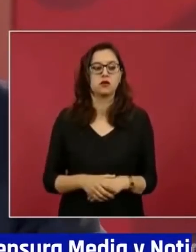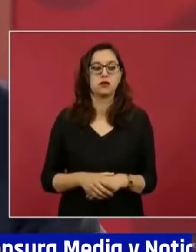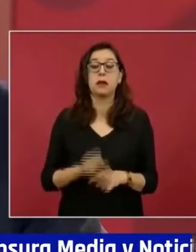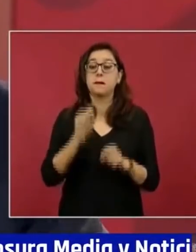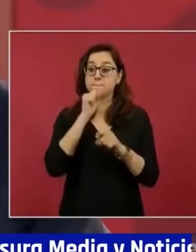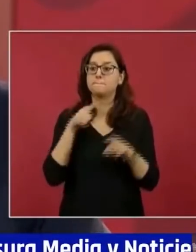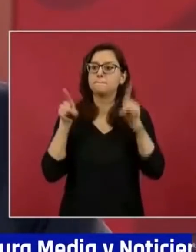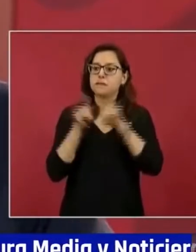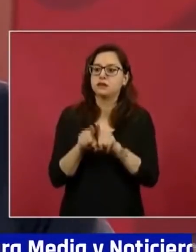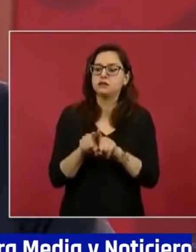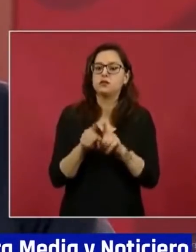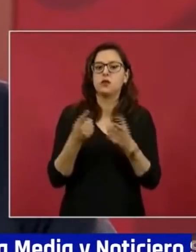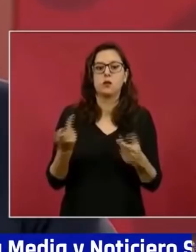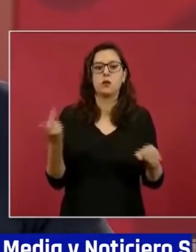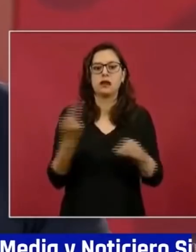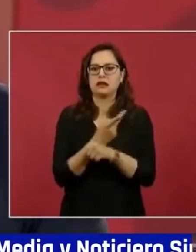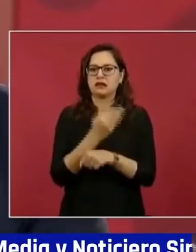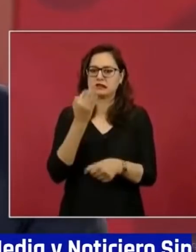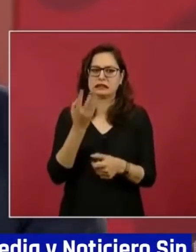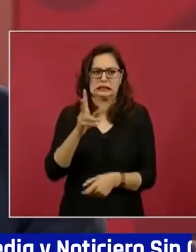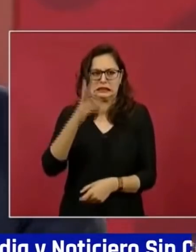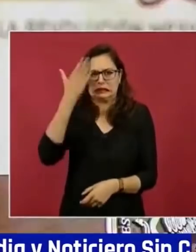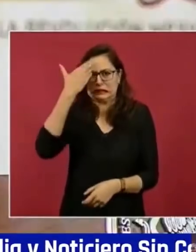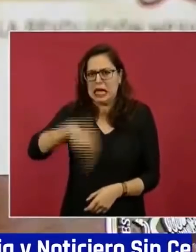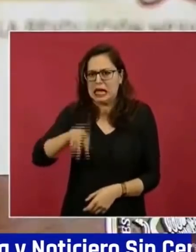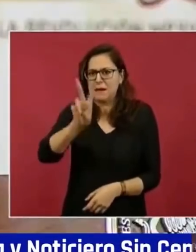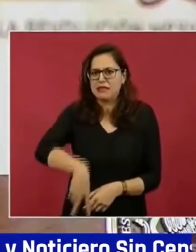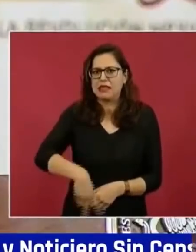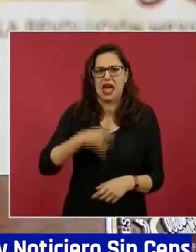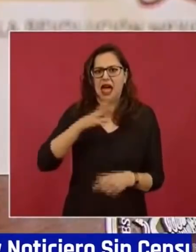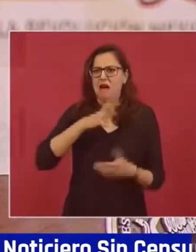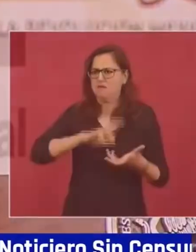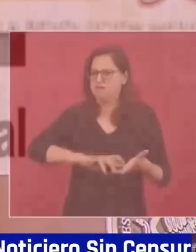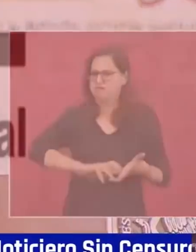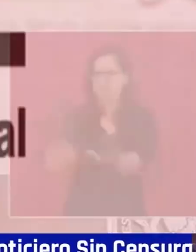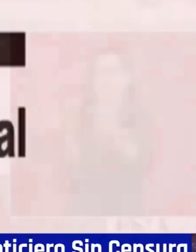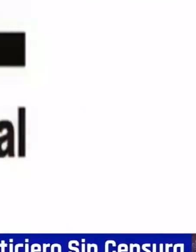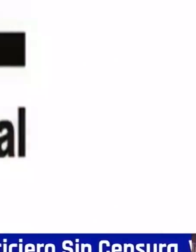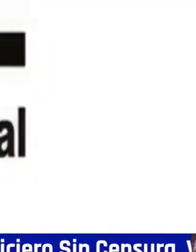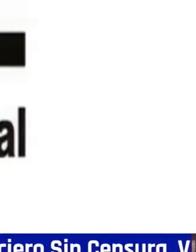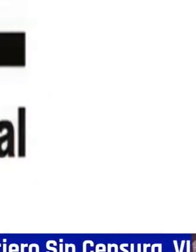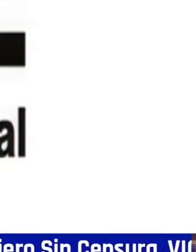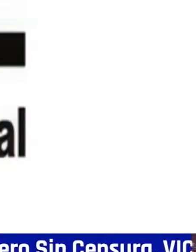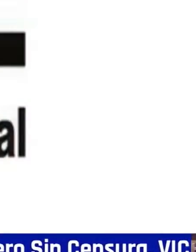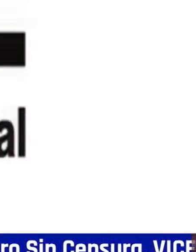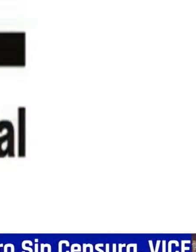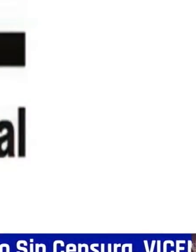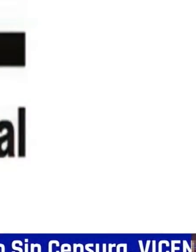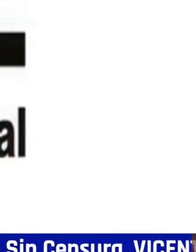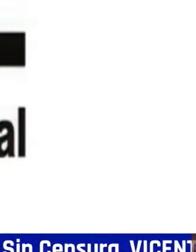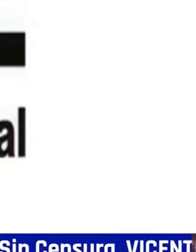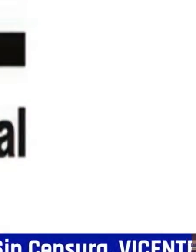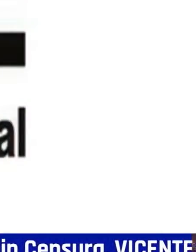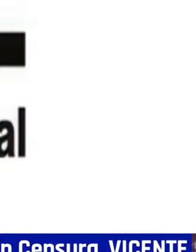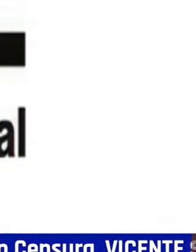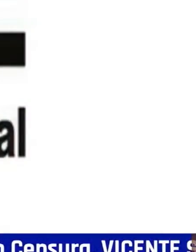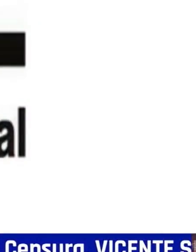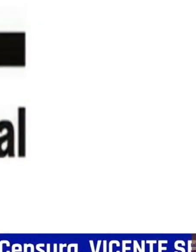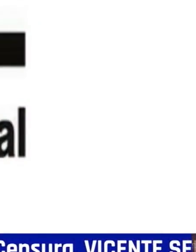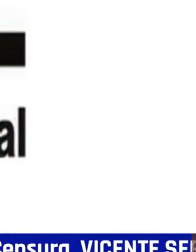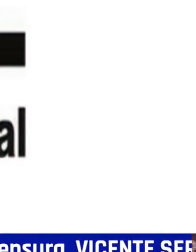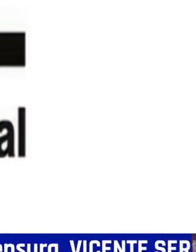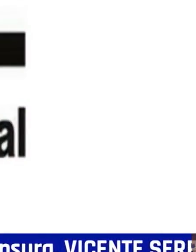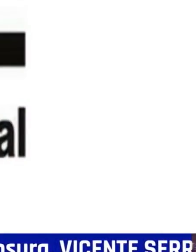obstáculo para la consulta popular de revocación de mandato es también el INE. ¿Qué